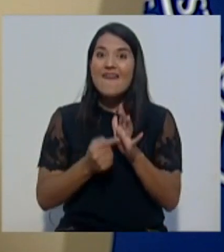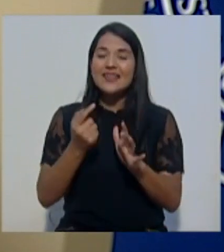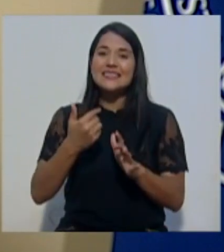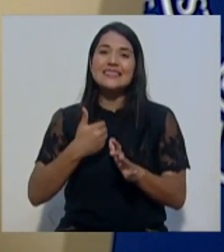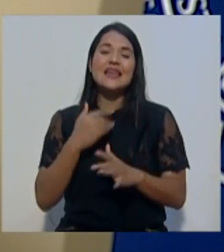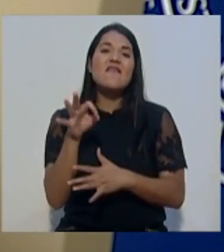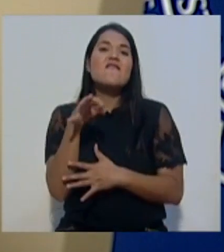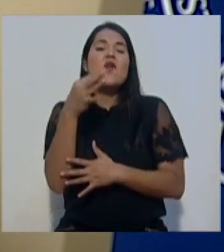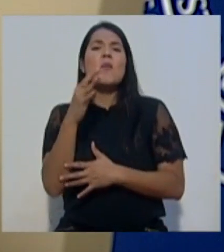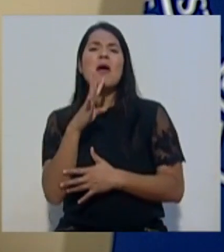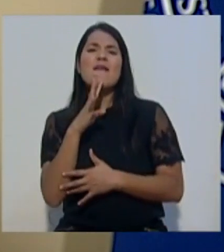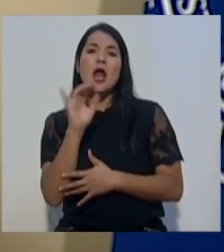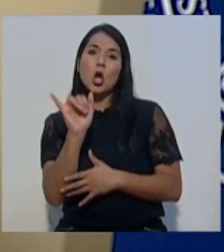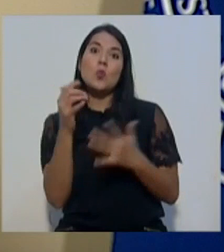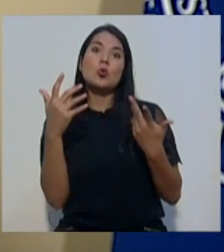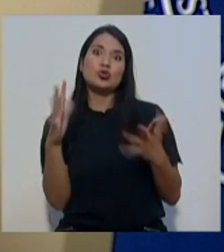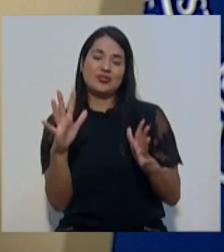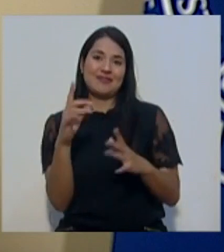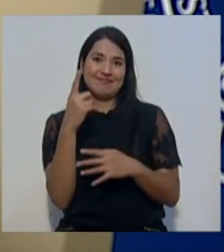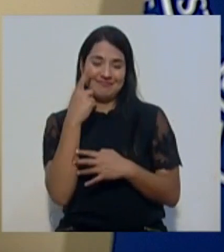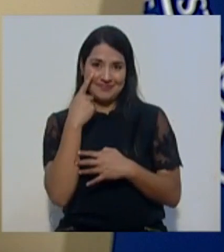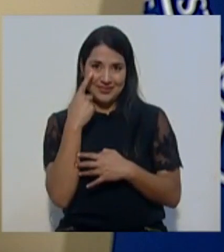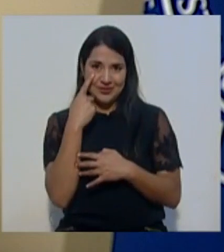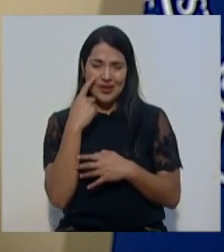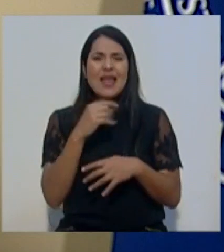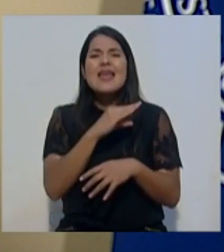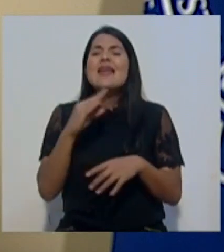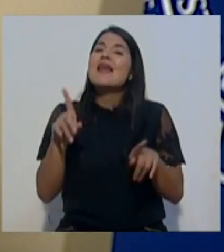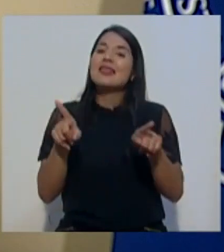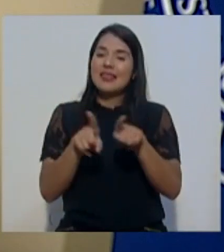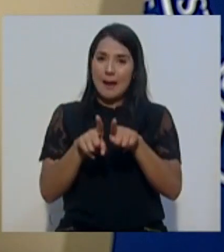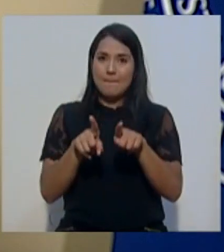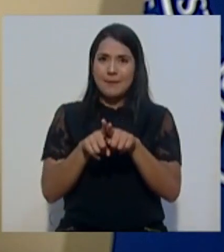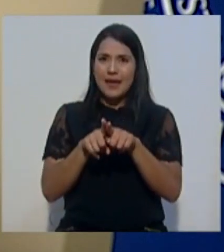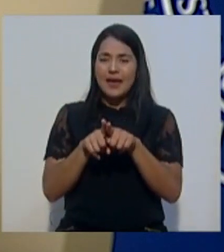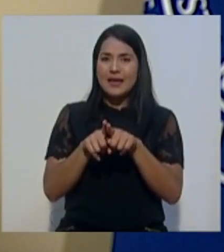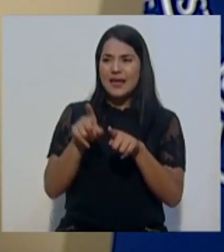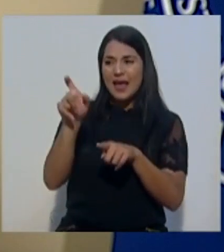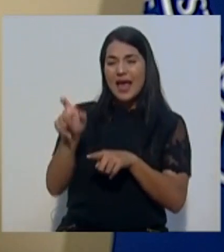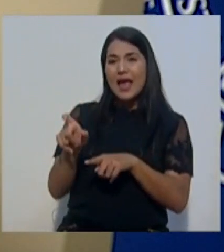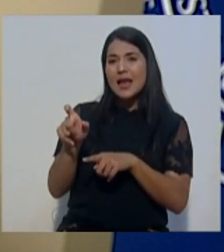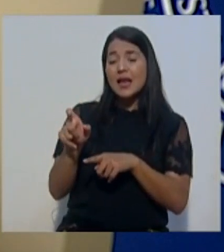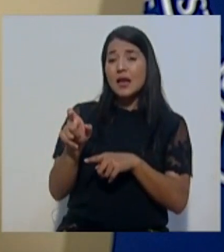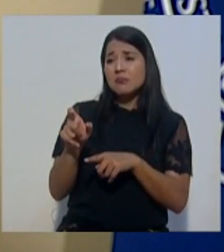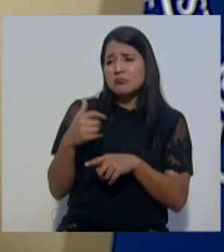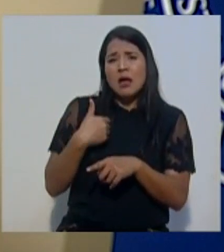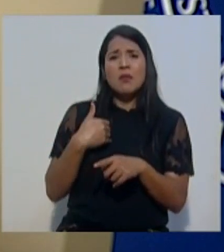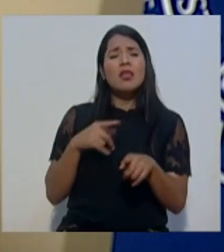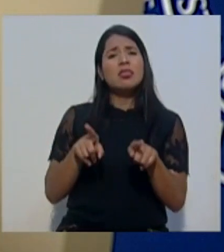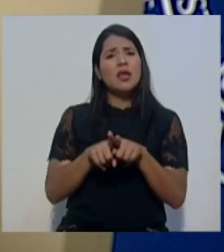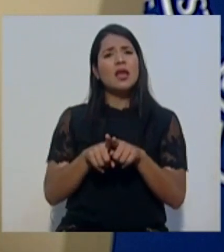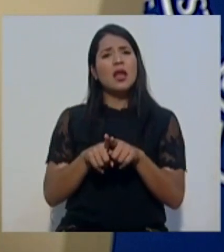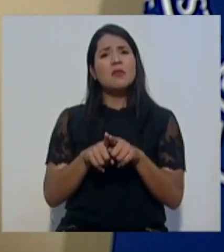visto. Y también tiene la hidalguía de cuando lo ha dicho en algunas ocasiones